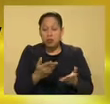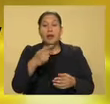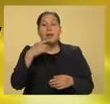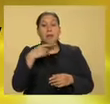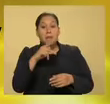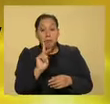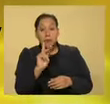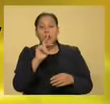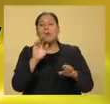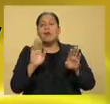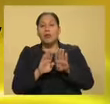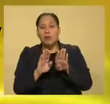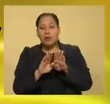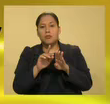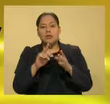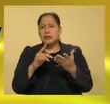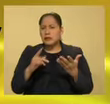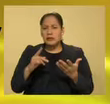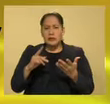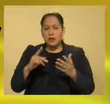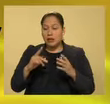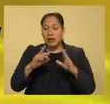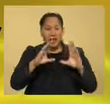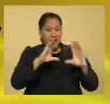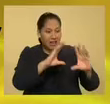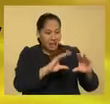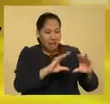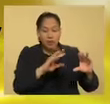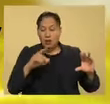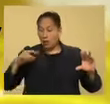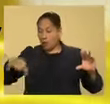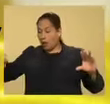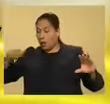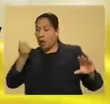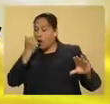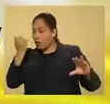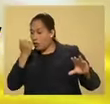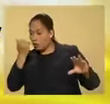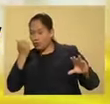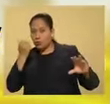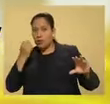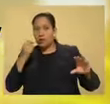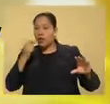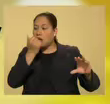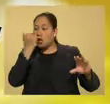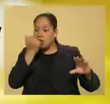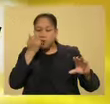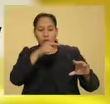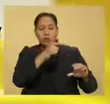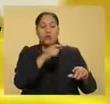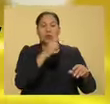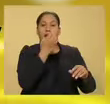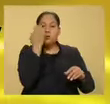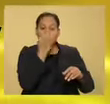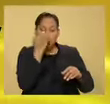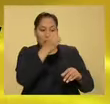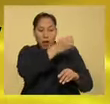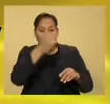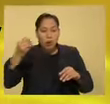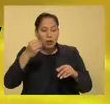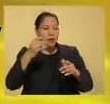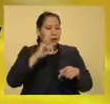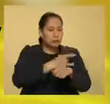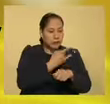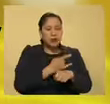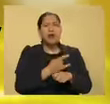se dificulte la mecánica entre escuela y alumno, pero sí es posible poder acceder